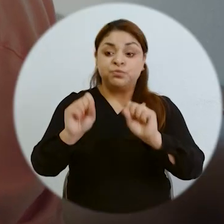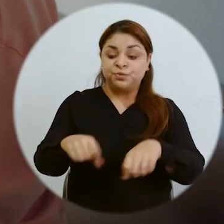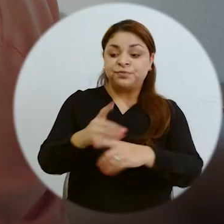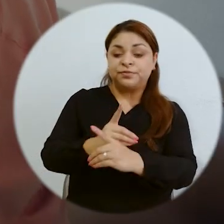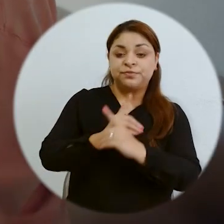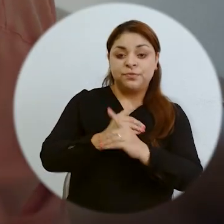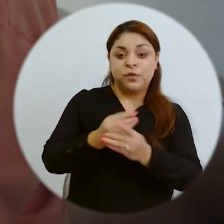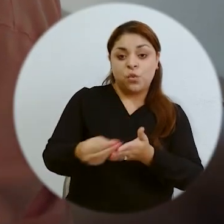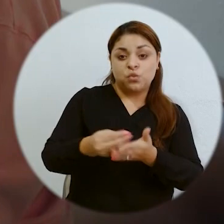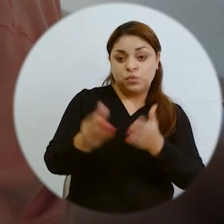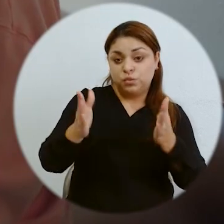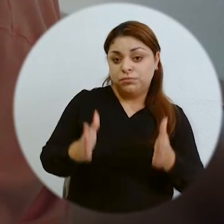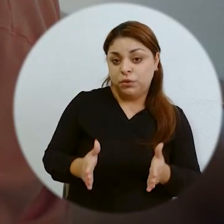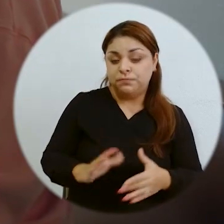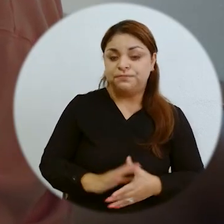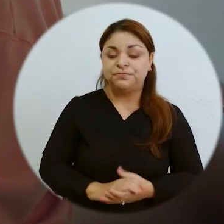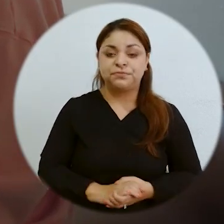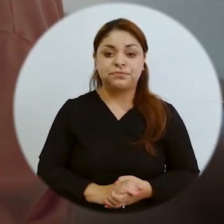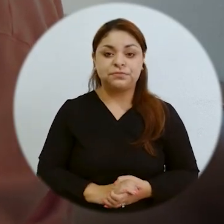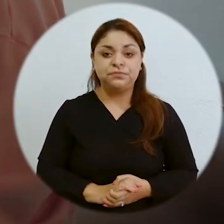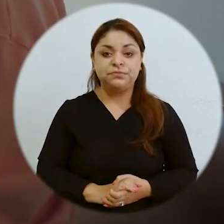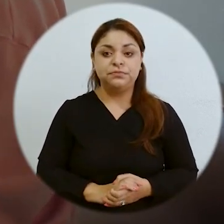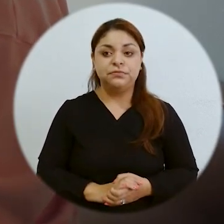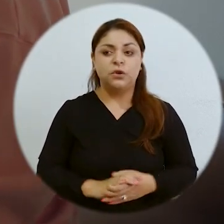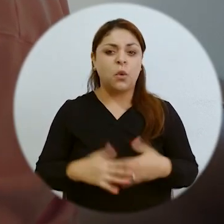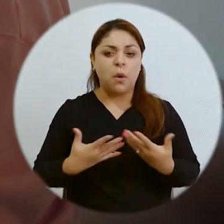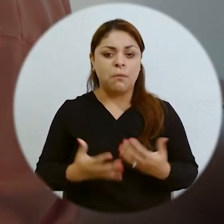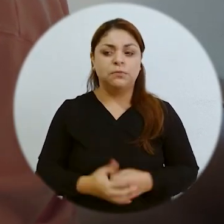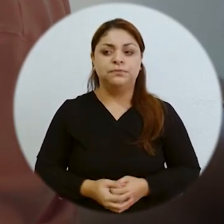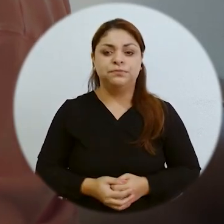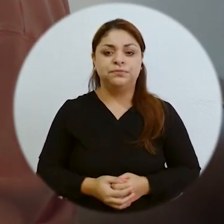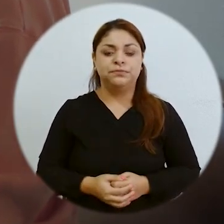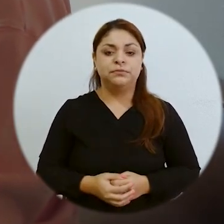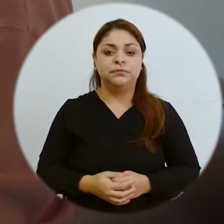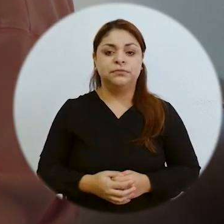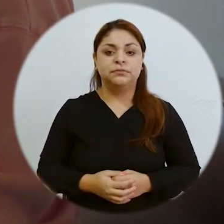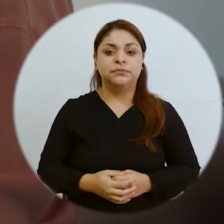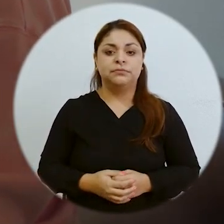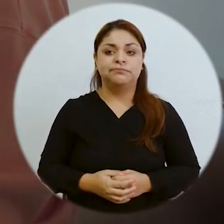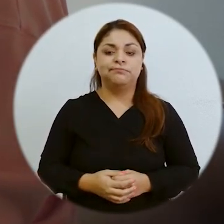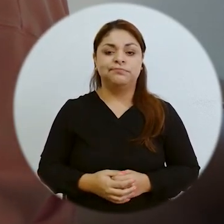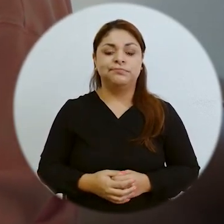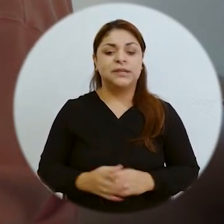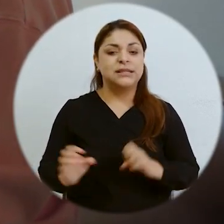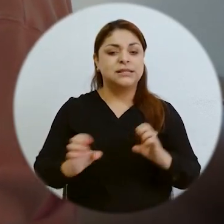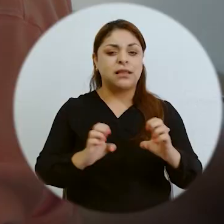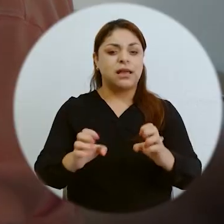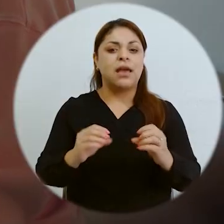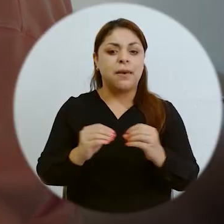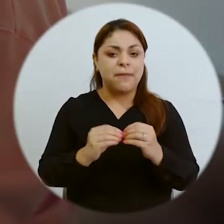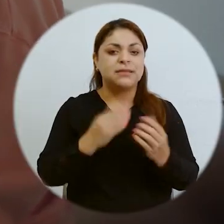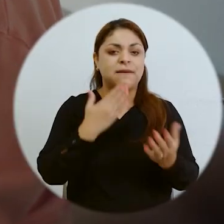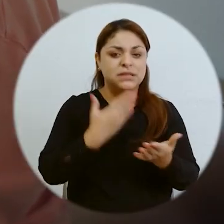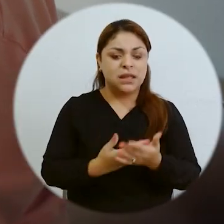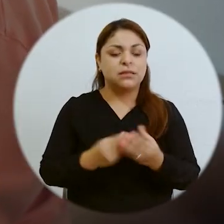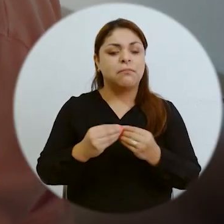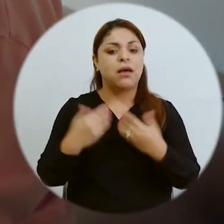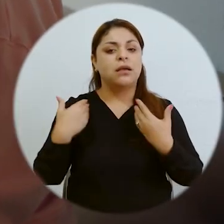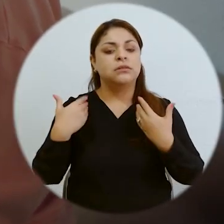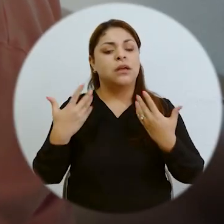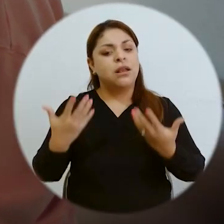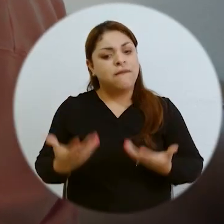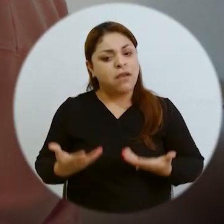tenemos un excesivo nivel de regulación, y lo dice un exregulador, ¿verdad? Yo fui regulador y me parece que en el país tenemos un excesivo nivel